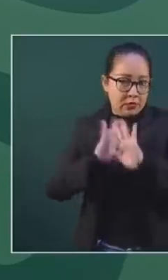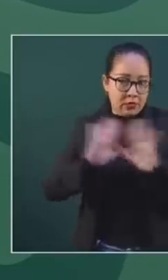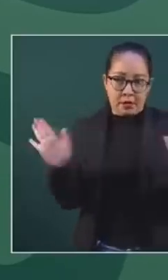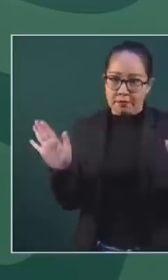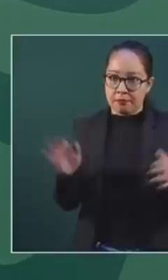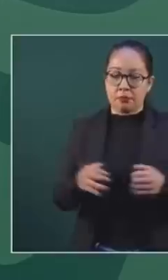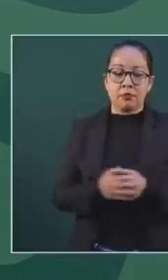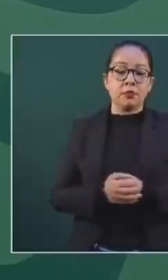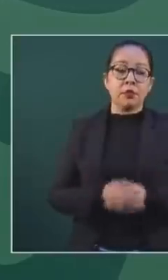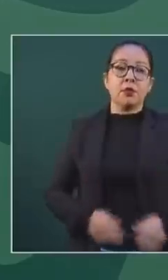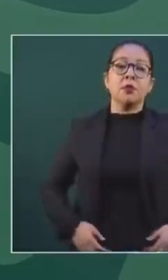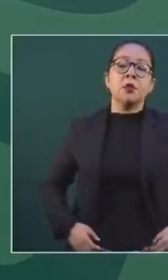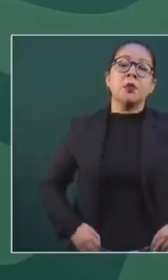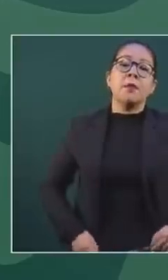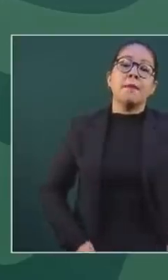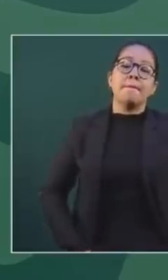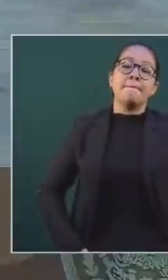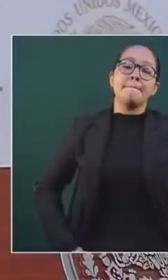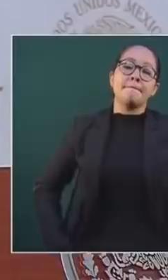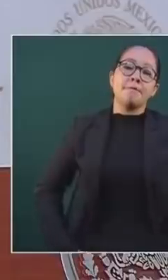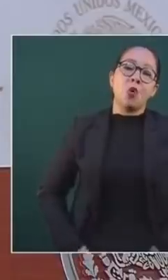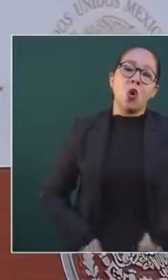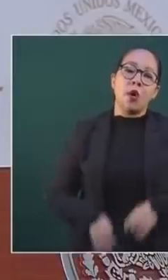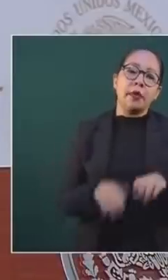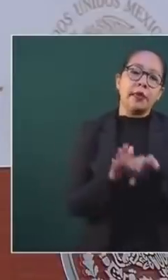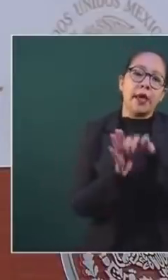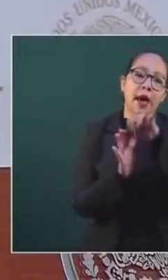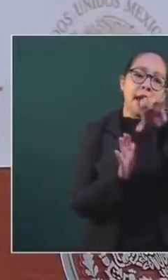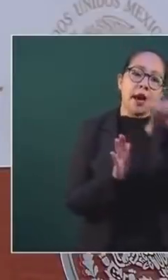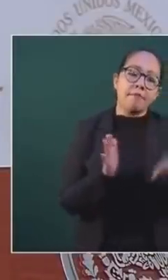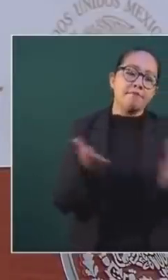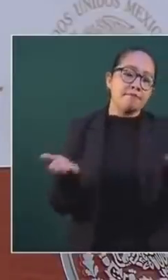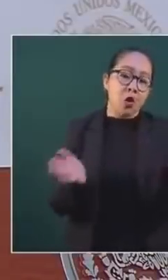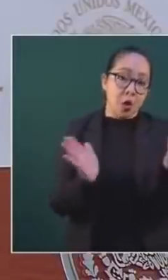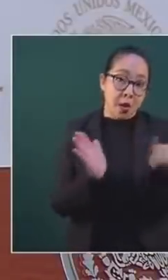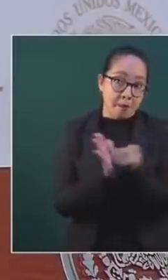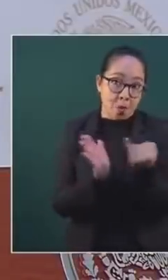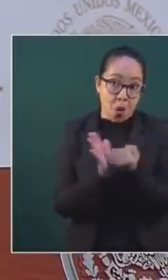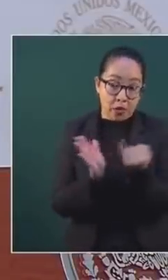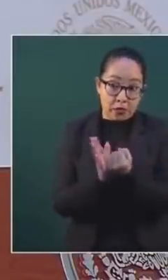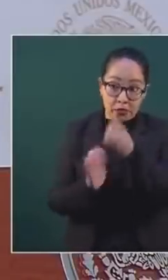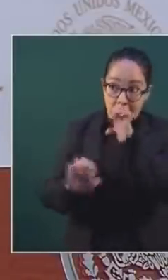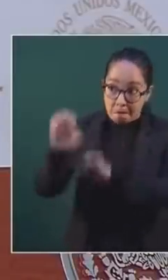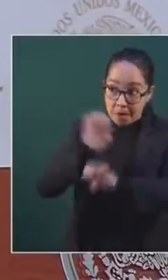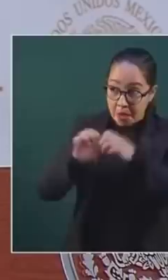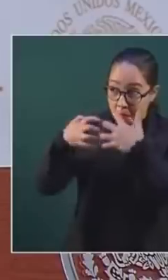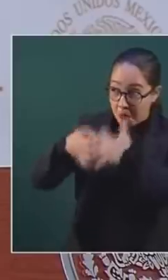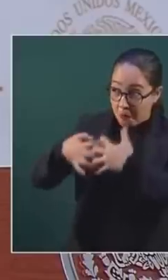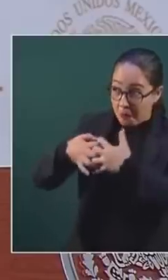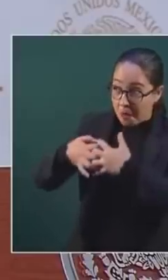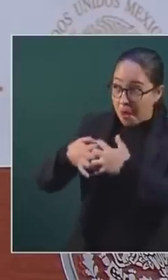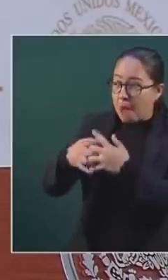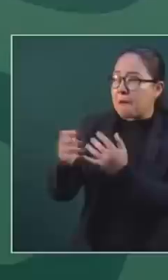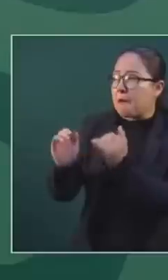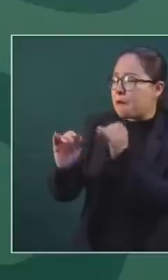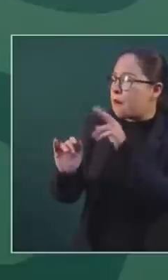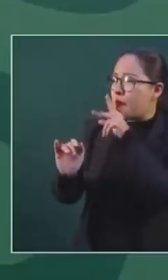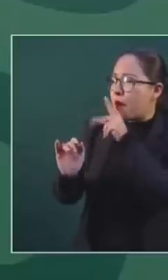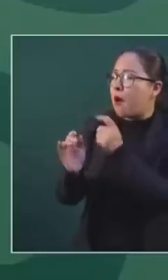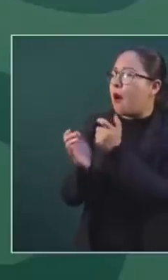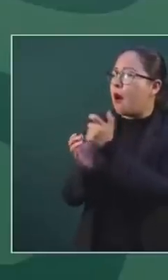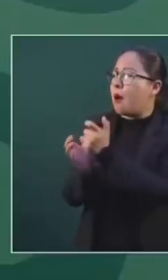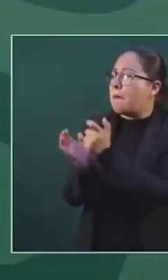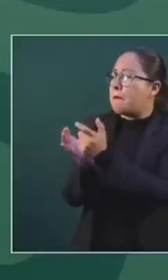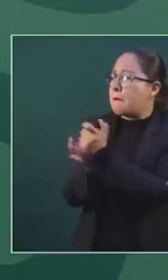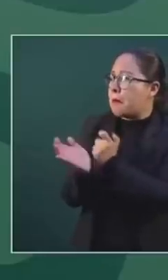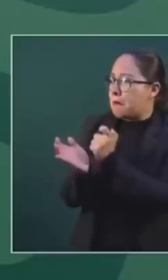el poder legislativo. Y vamos a ver si pasan ahí, porque pues con eso de que andan ya candidateándose algunos, pues tiene